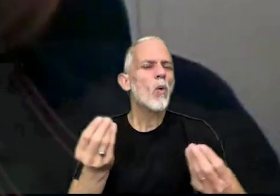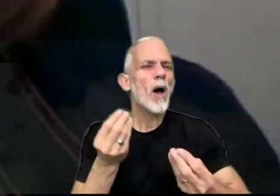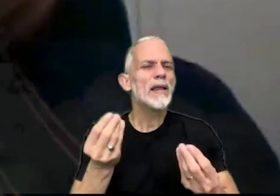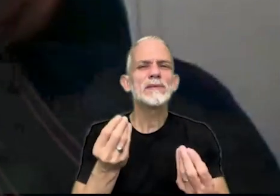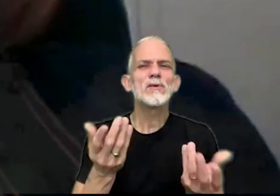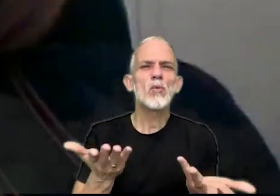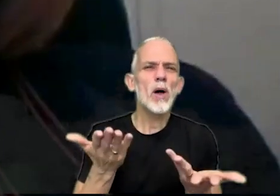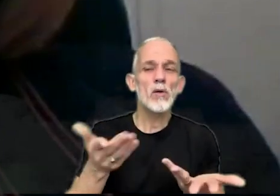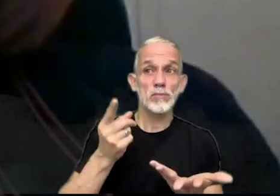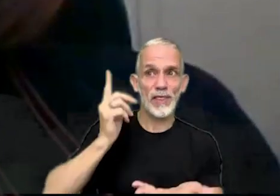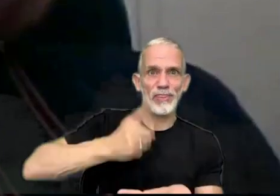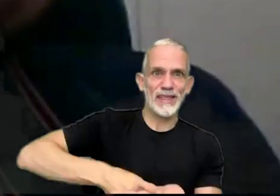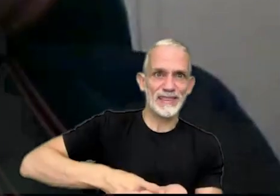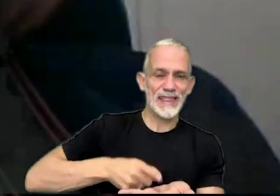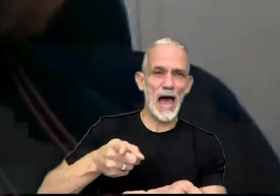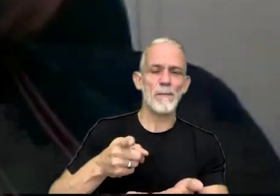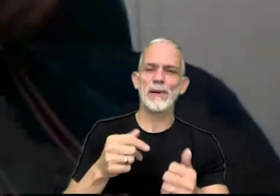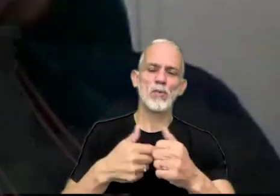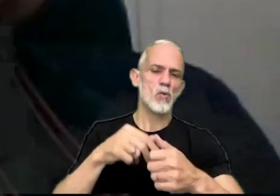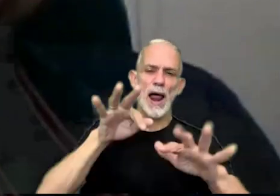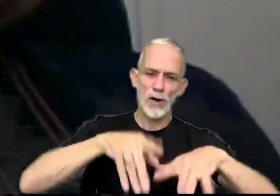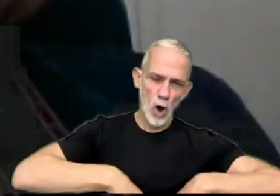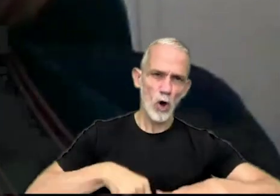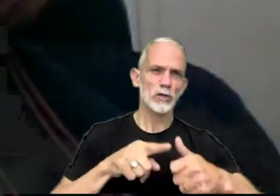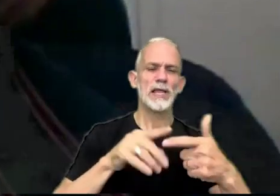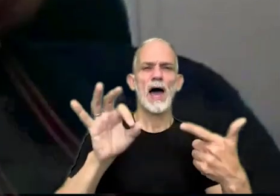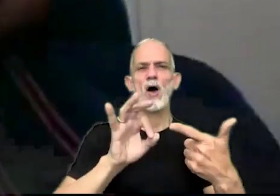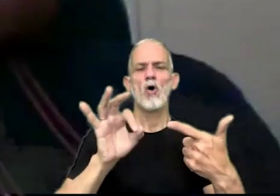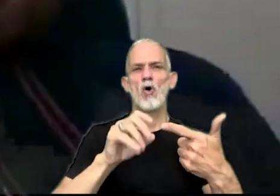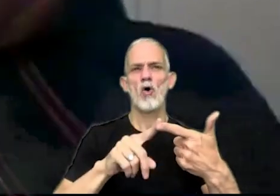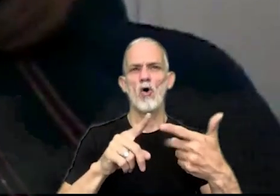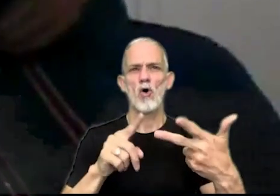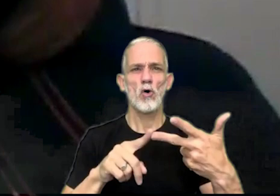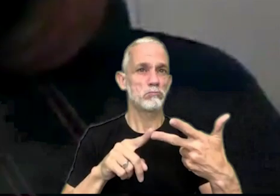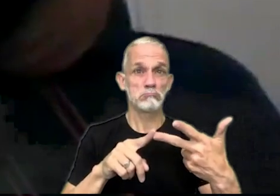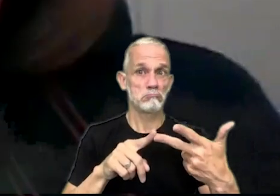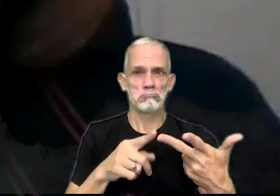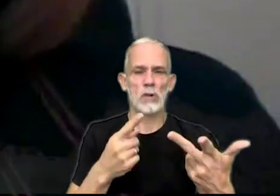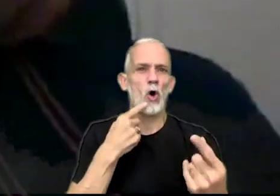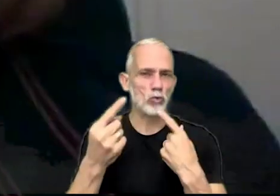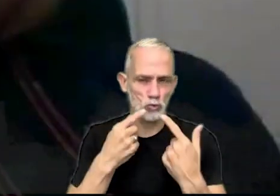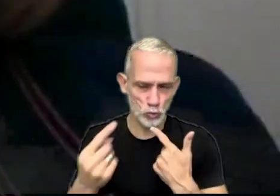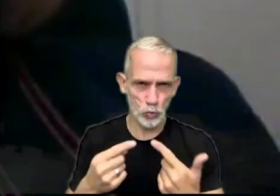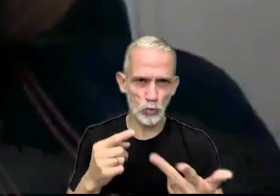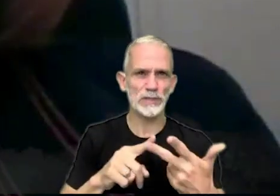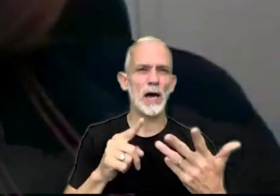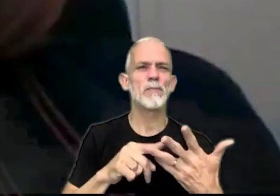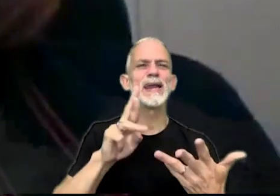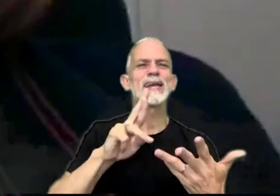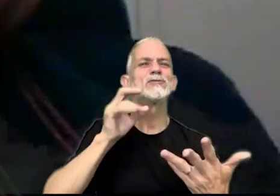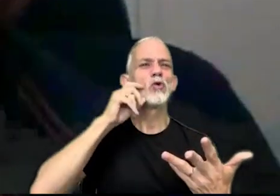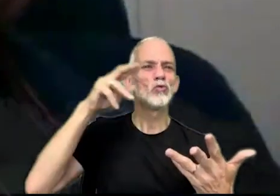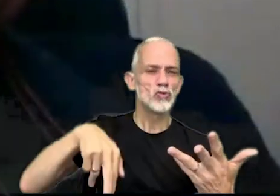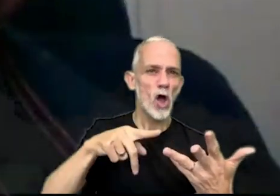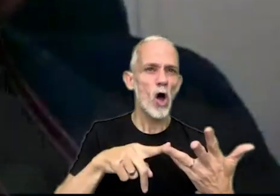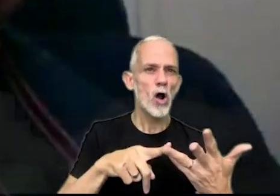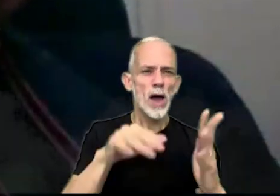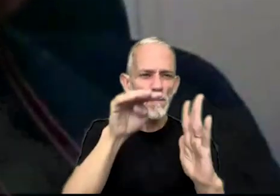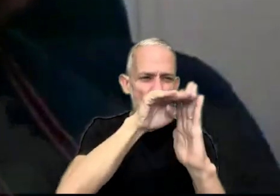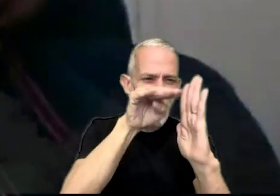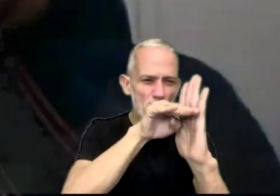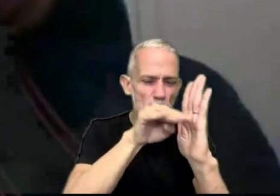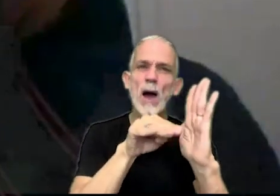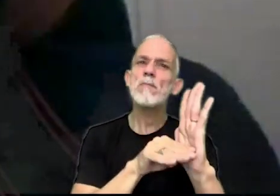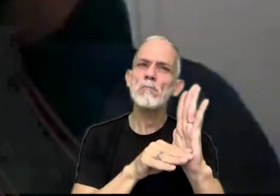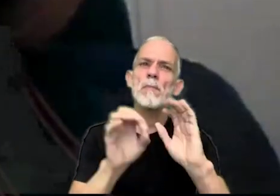el alcance de un dictamen, una nota, una consulta, una resolución, te define uno